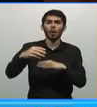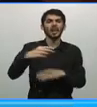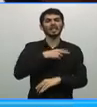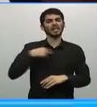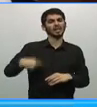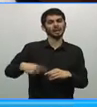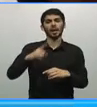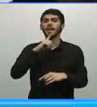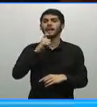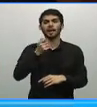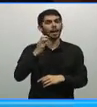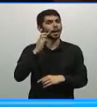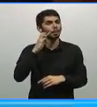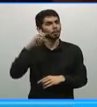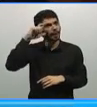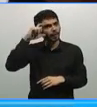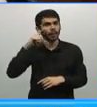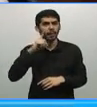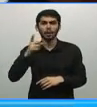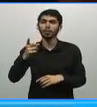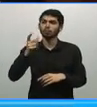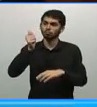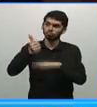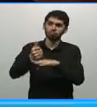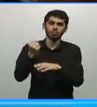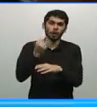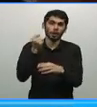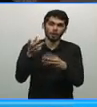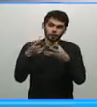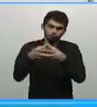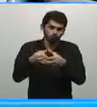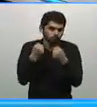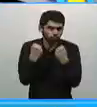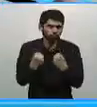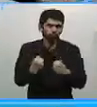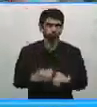con muchísimos más deportes de conjunto y ya será otro el concepto de nosotros.